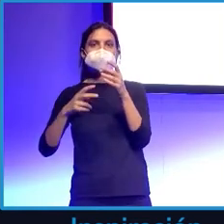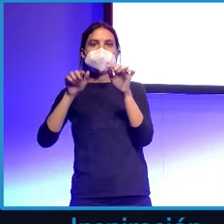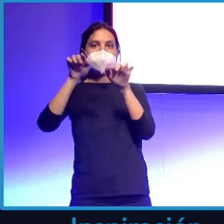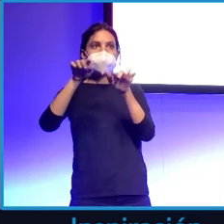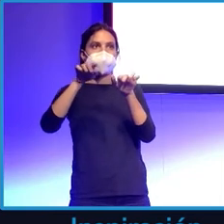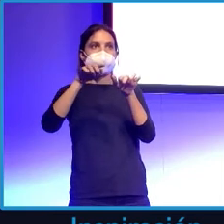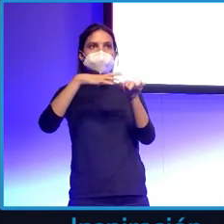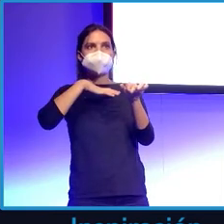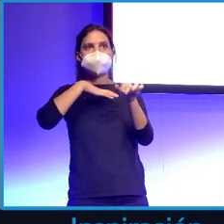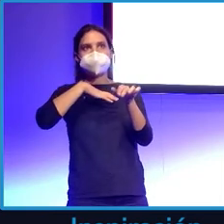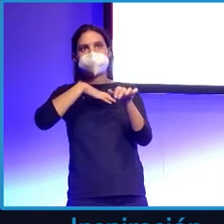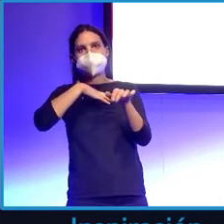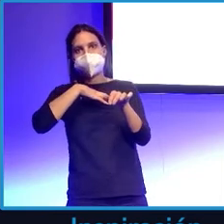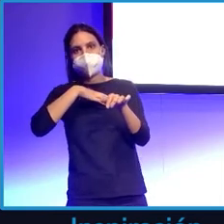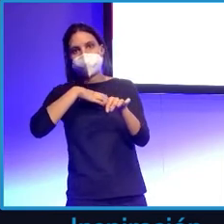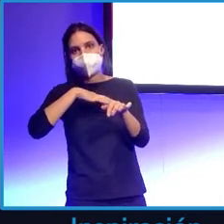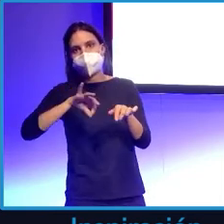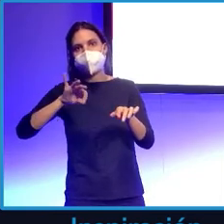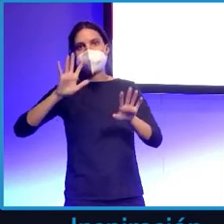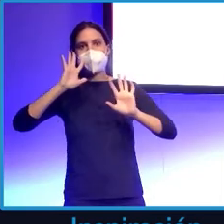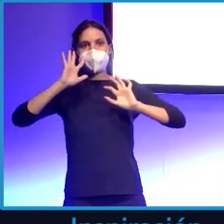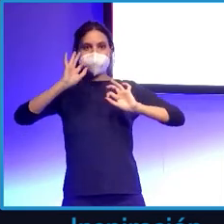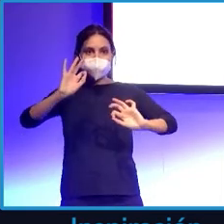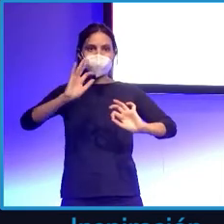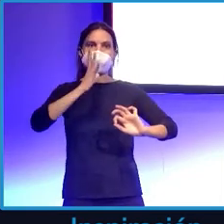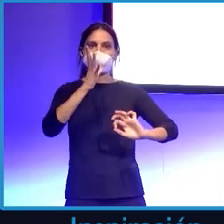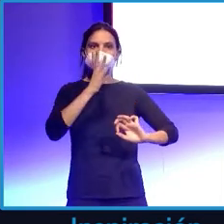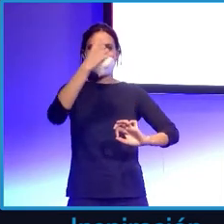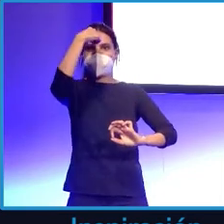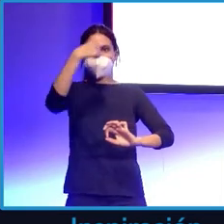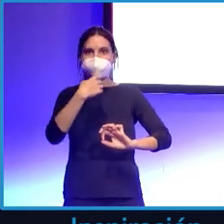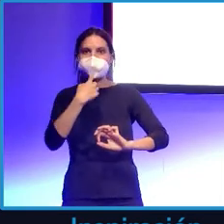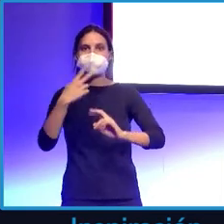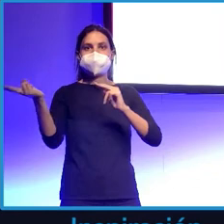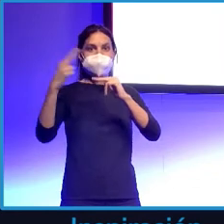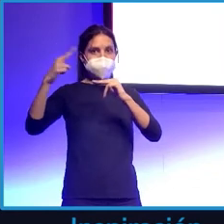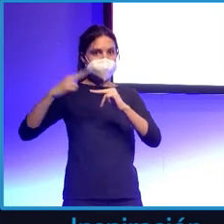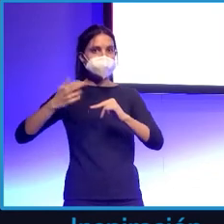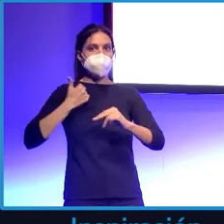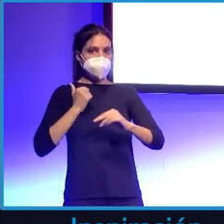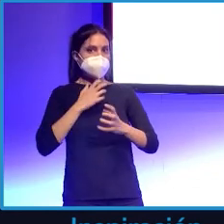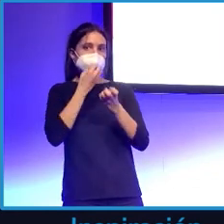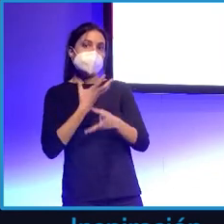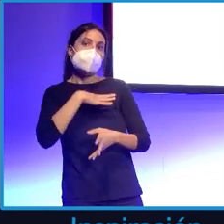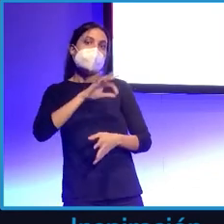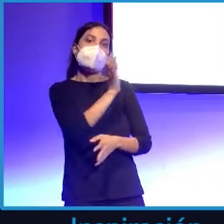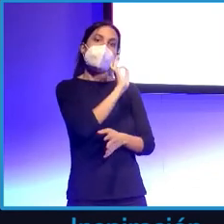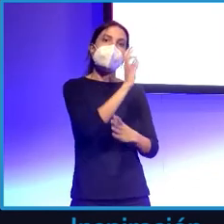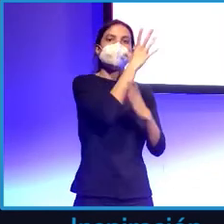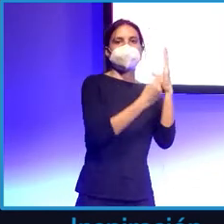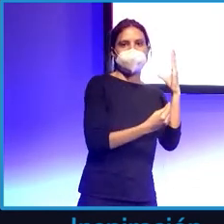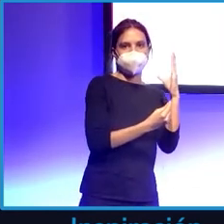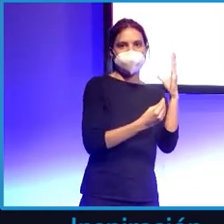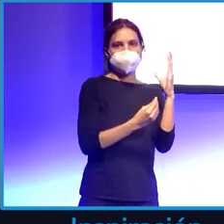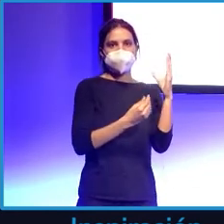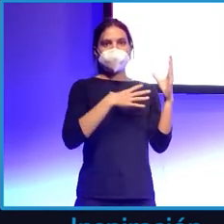peligroso porque podemos sobre optimizar nuestra web podemos optimizar ese perfil de enlaces podemos cargarla hablando claro o nos podemos